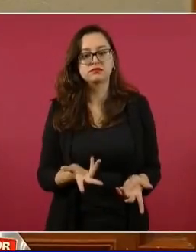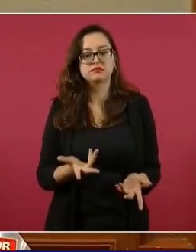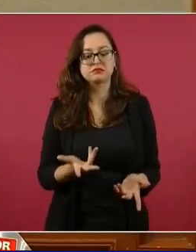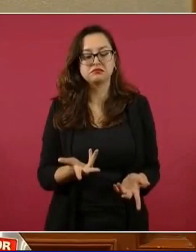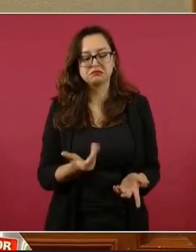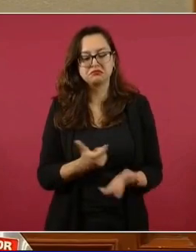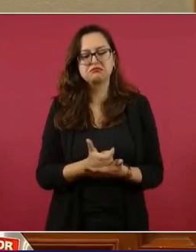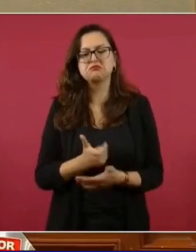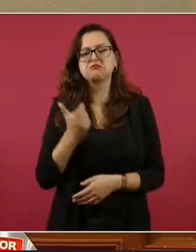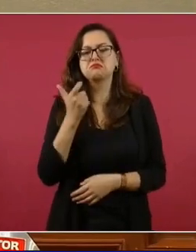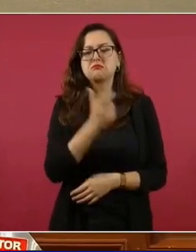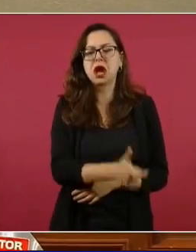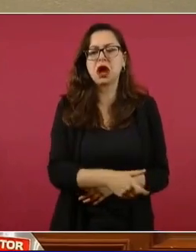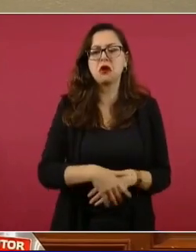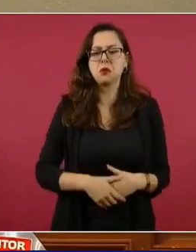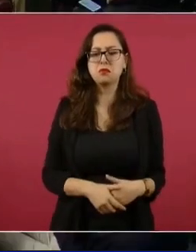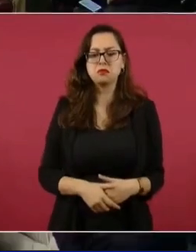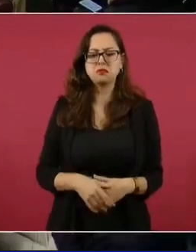y